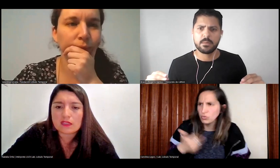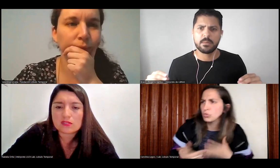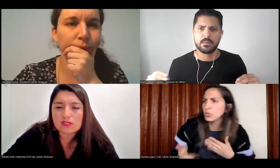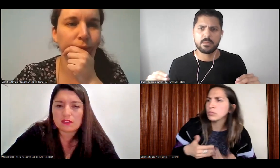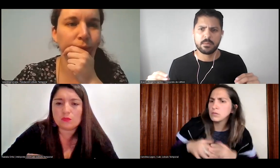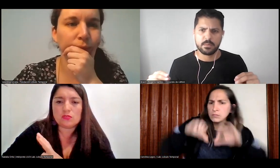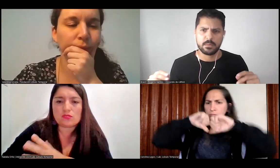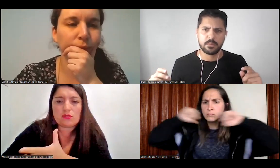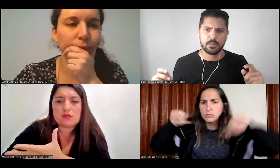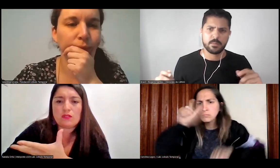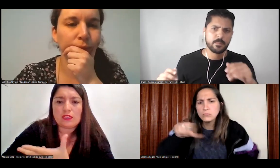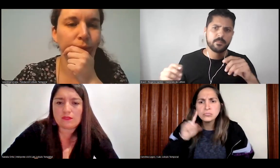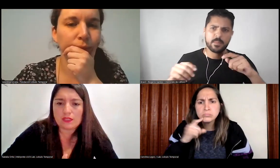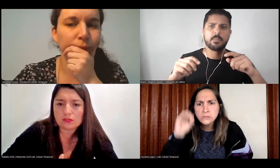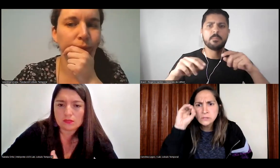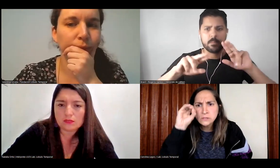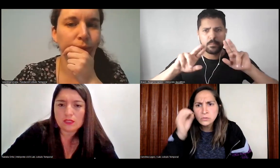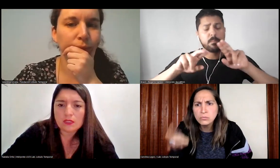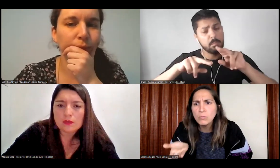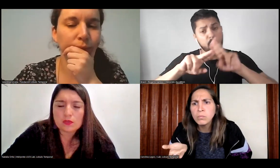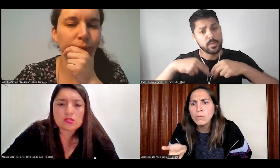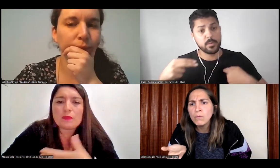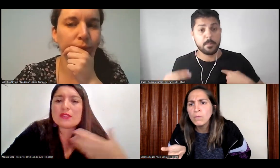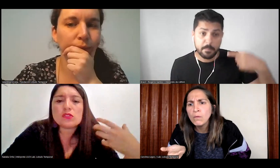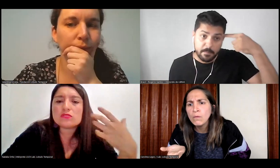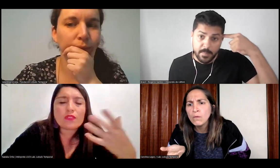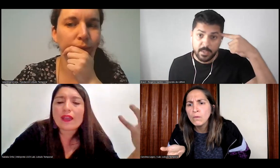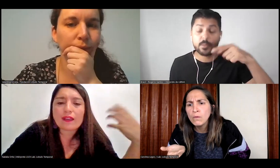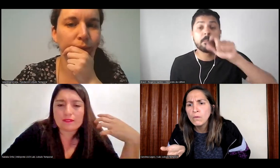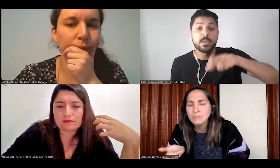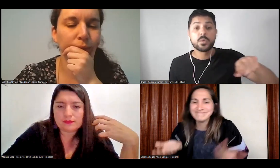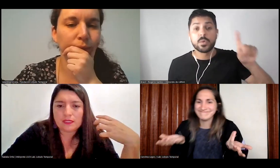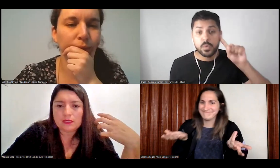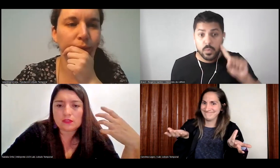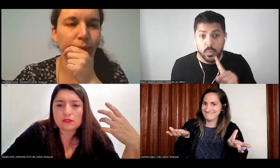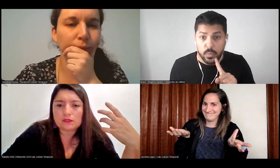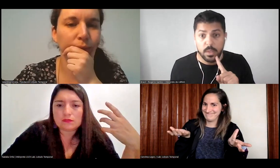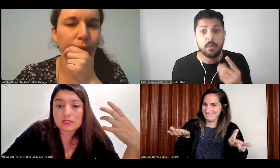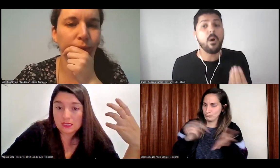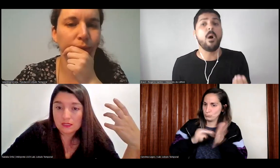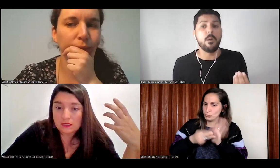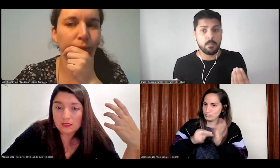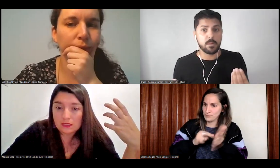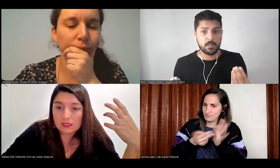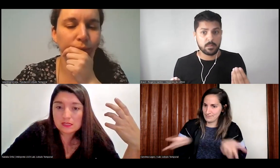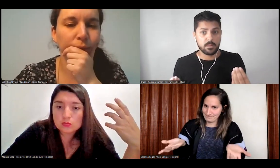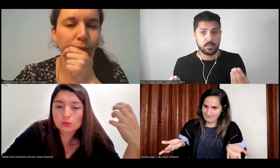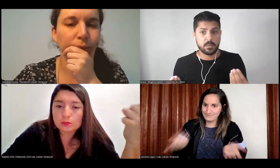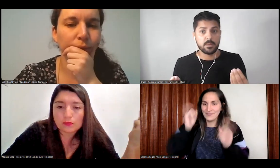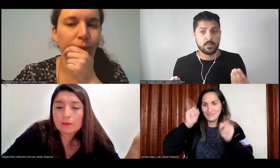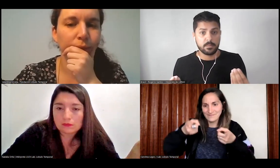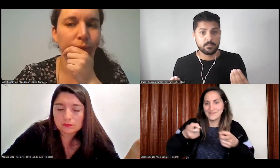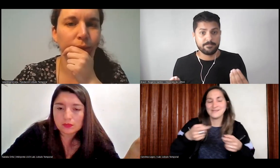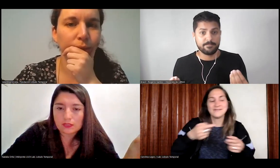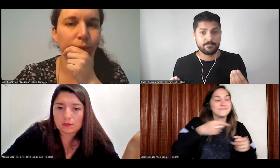lengua de señas. Entonces el mundo sordo dice, ok, está bien esto, ¿no? Pero si no hay personas sordas acá, ¿sí? Ese es